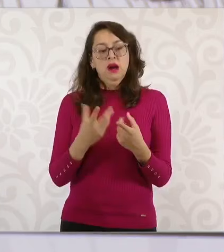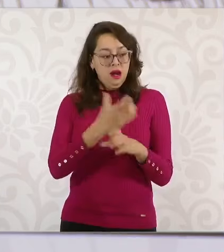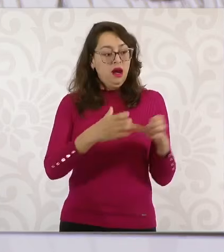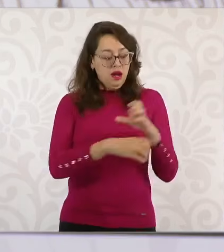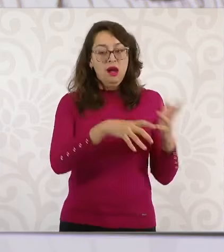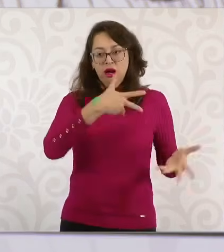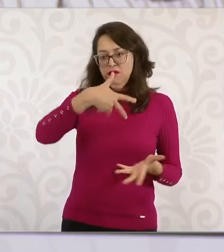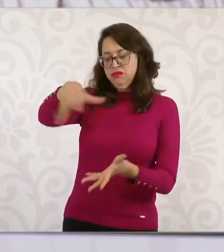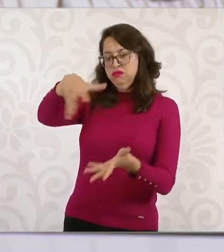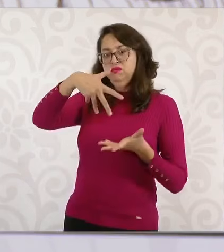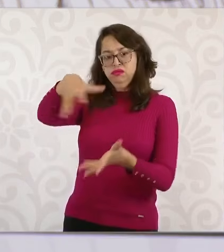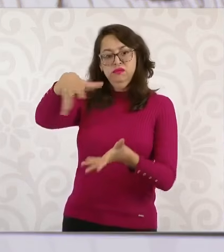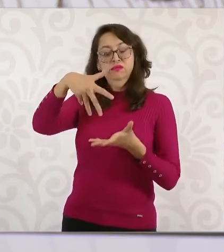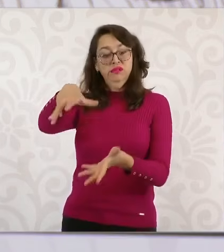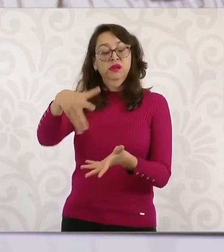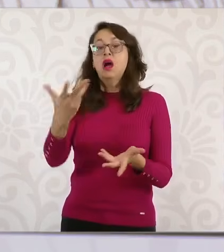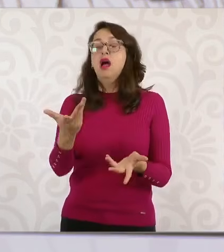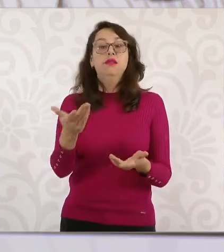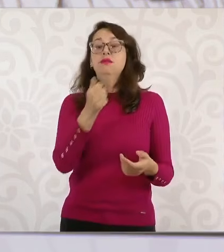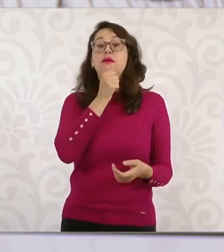enseres. Estábamos esperando